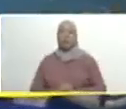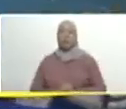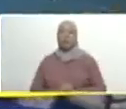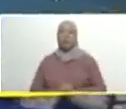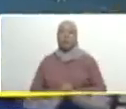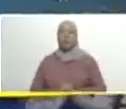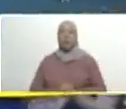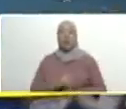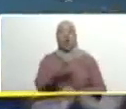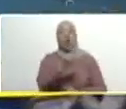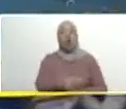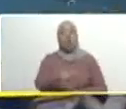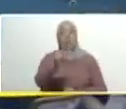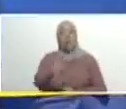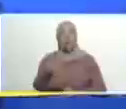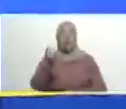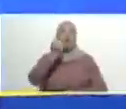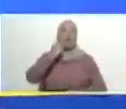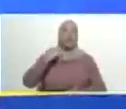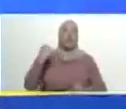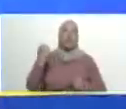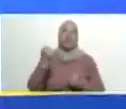de gente rebelde.